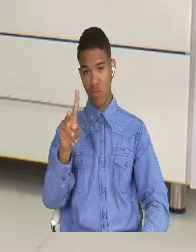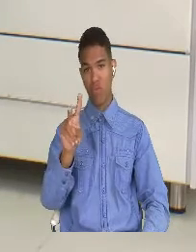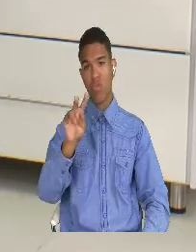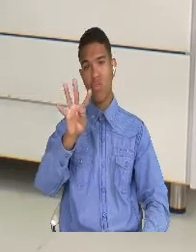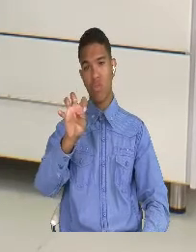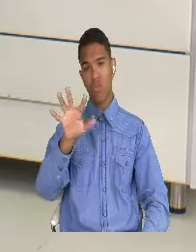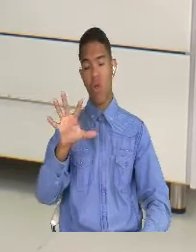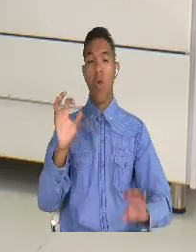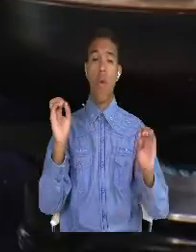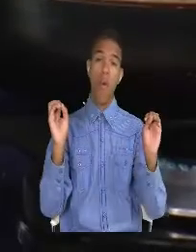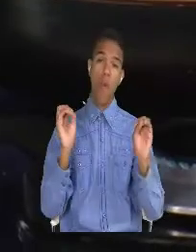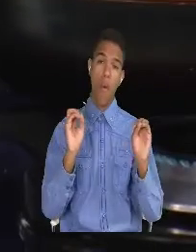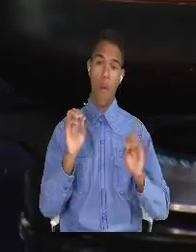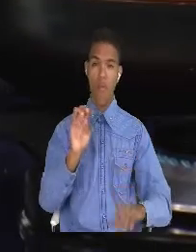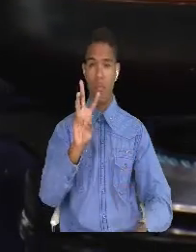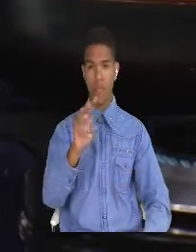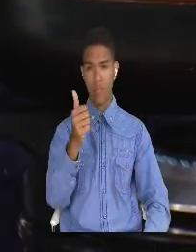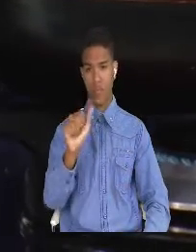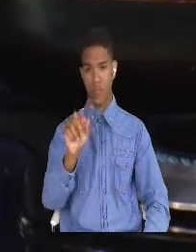602-1295 o al